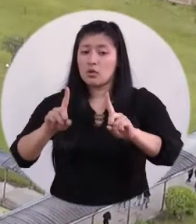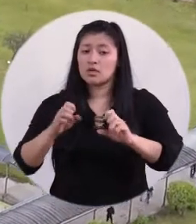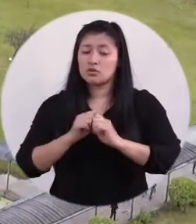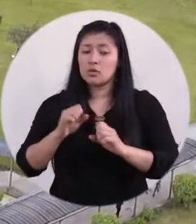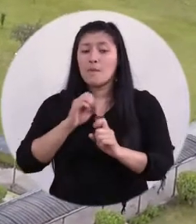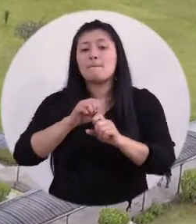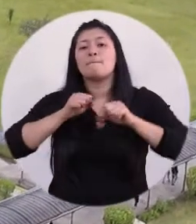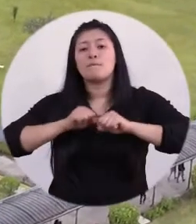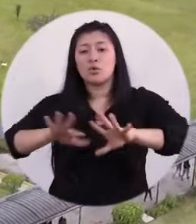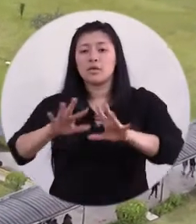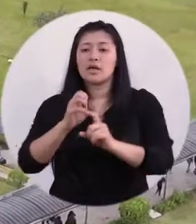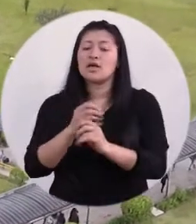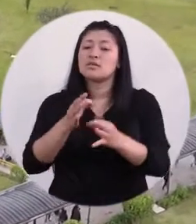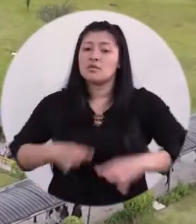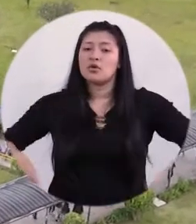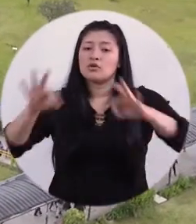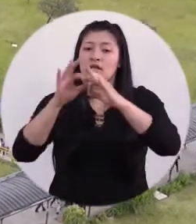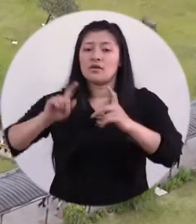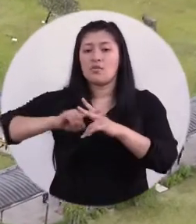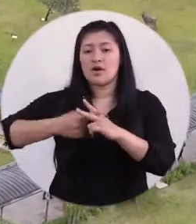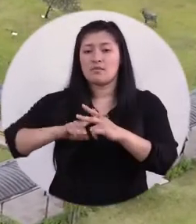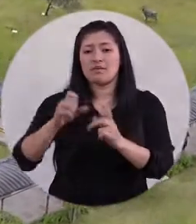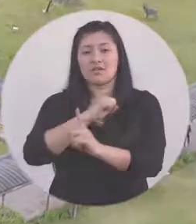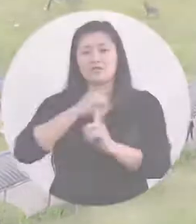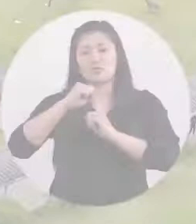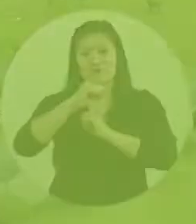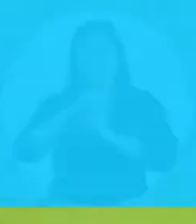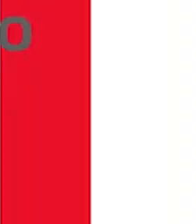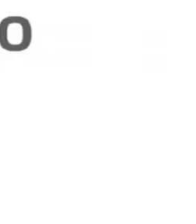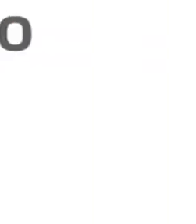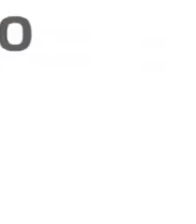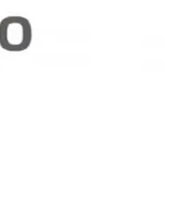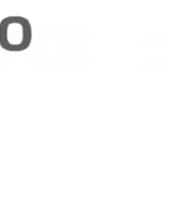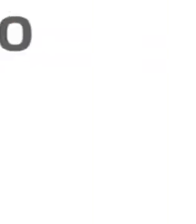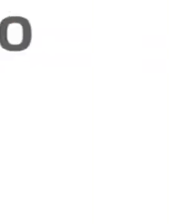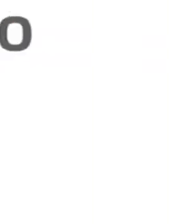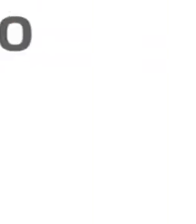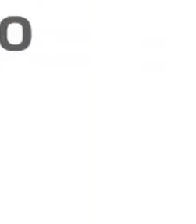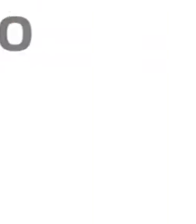importancia de la educación pública como herramienta de transformación social